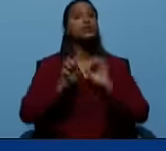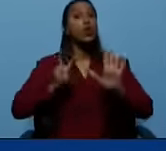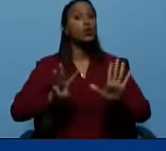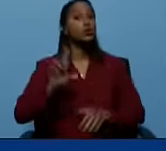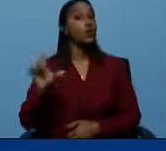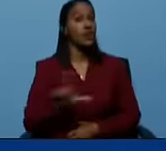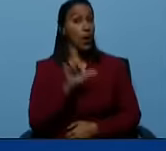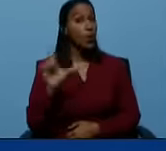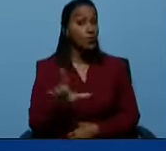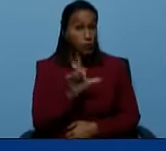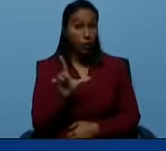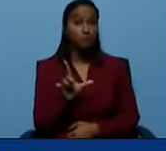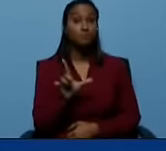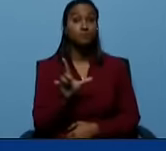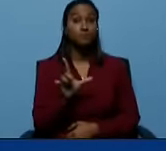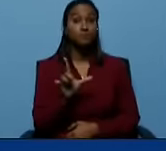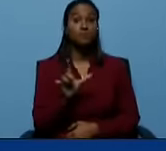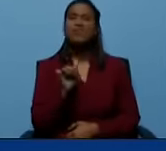el vocero principal